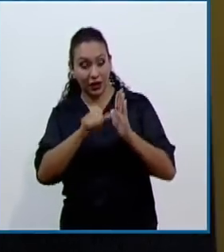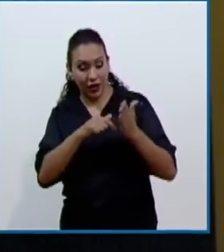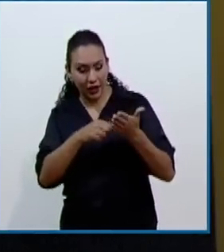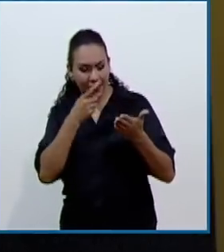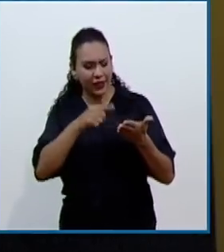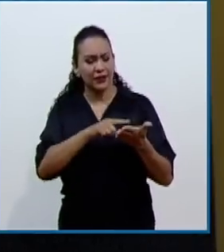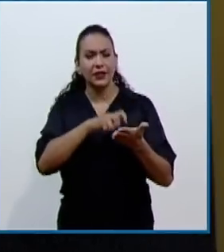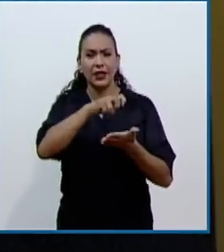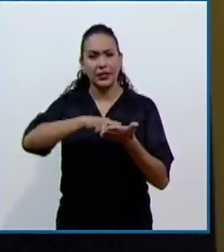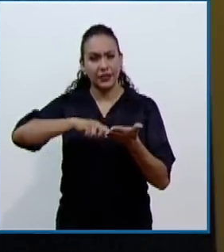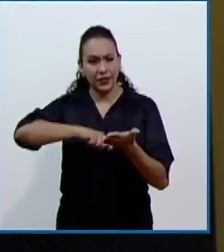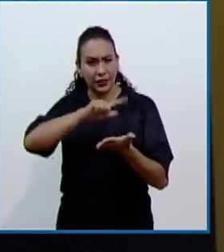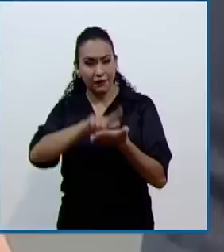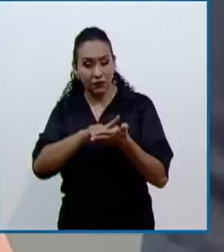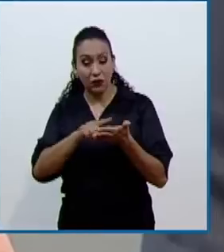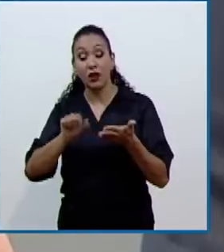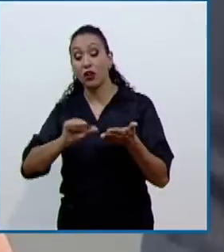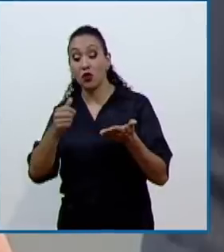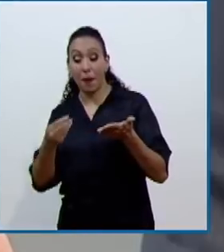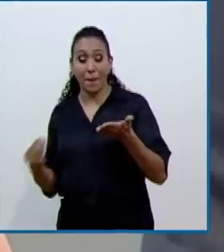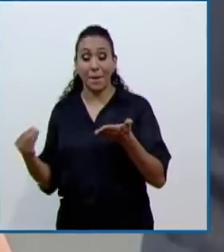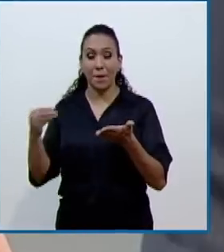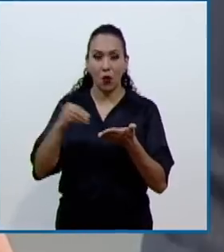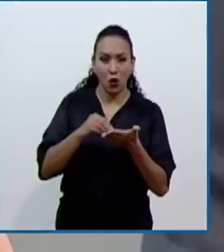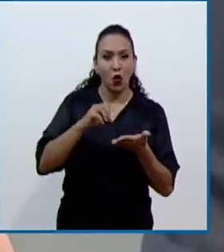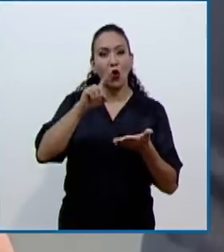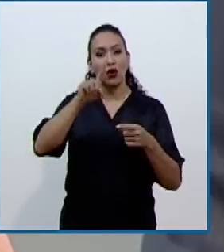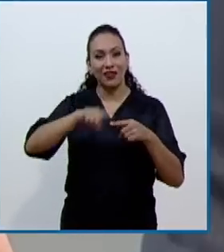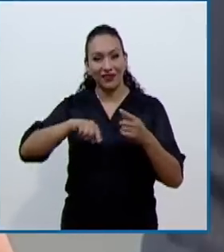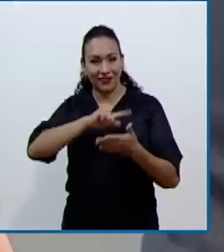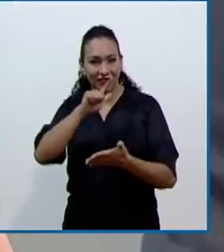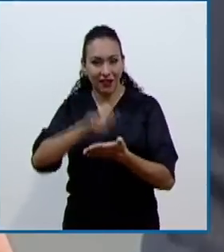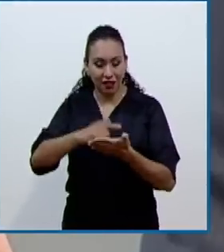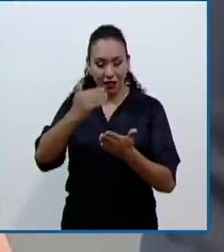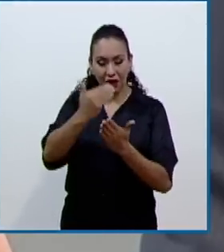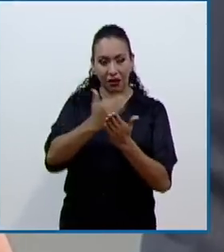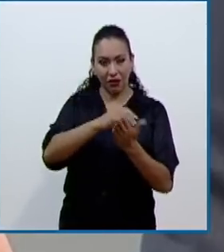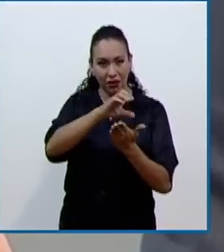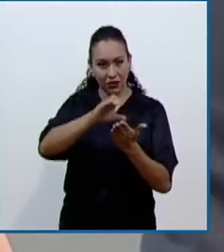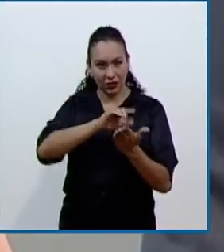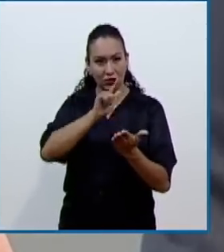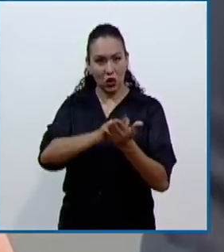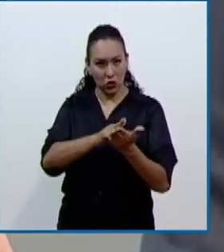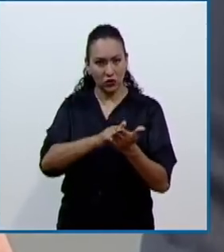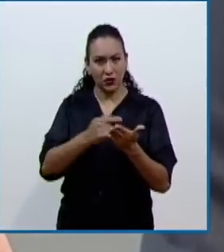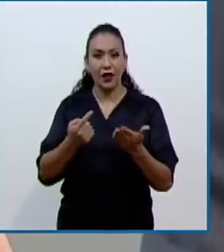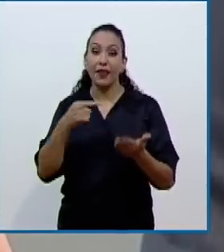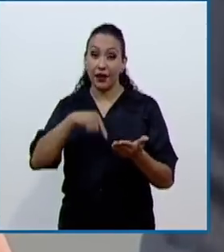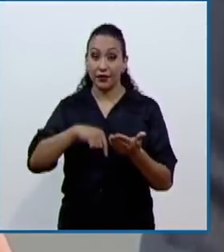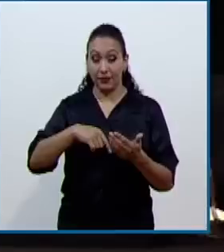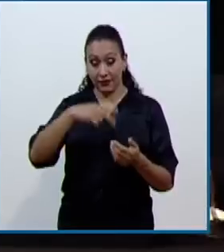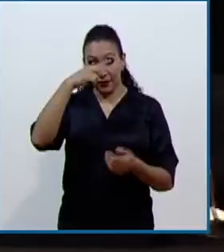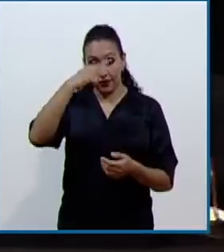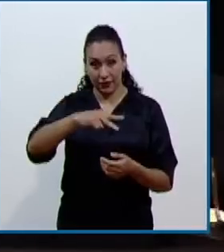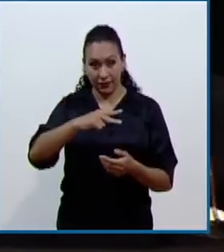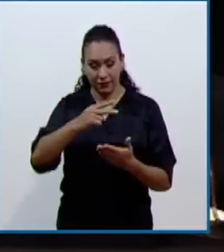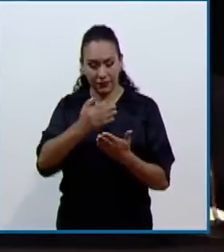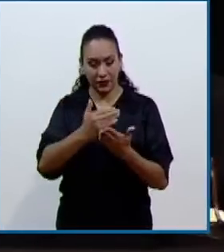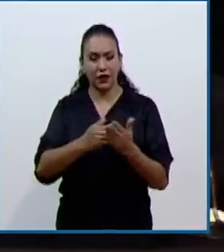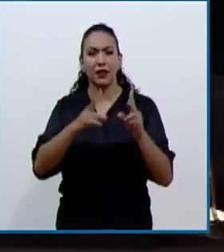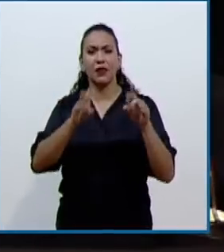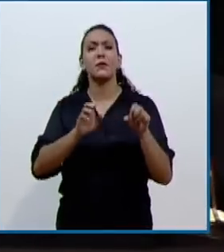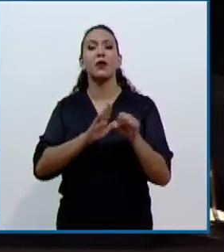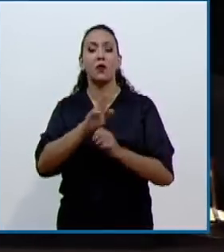se reforman, adicionan y derogan diversas disposiciones de la Constitución Política de los Estados Unidos Mexicanos en materia